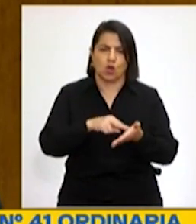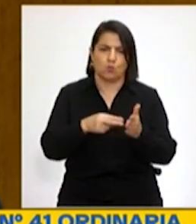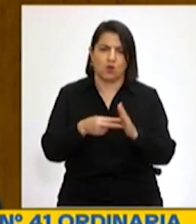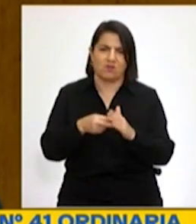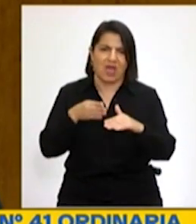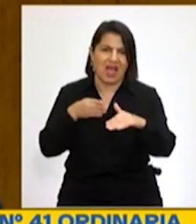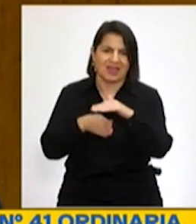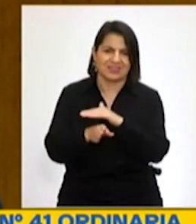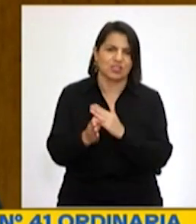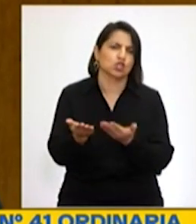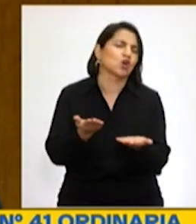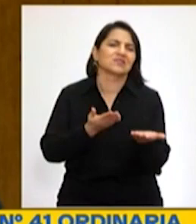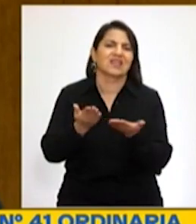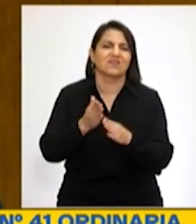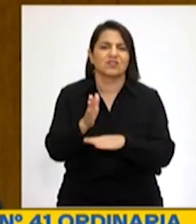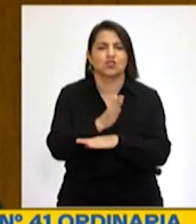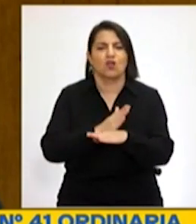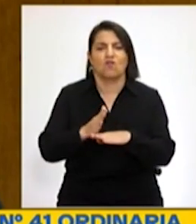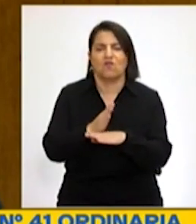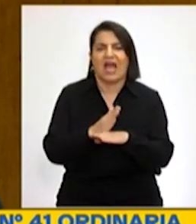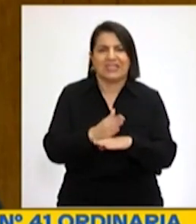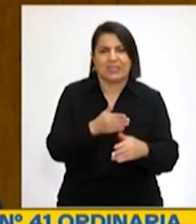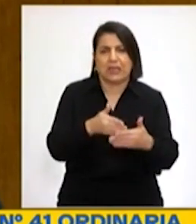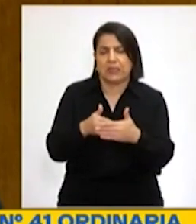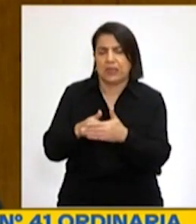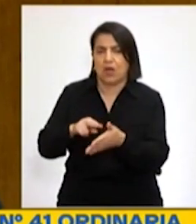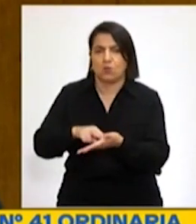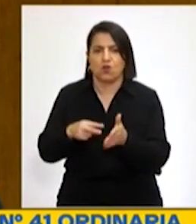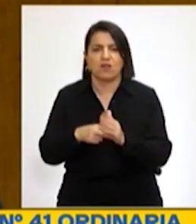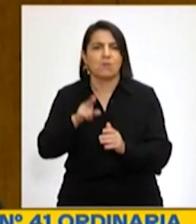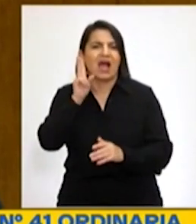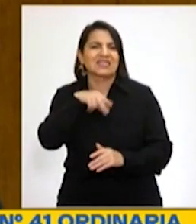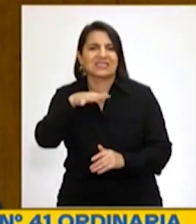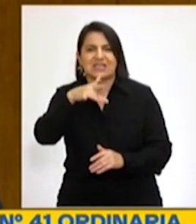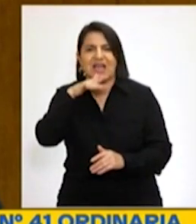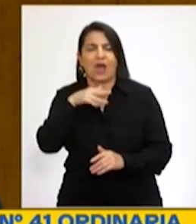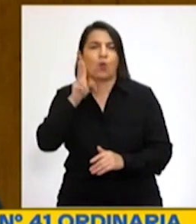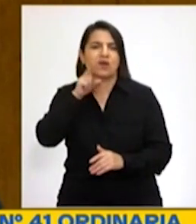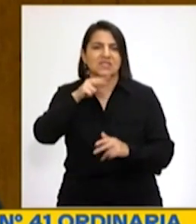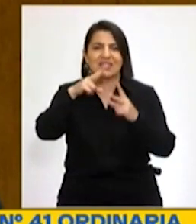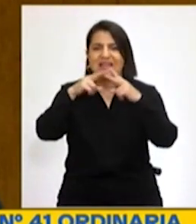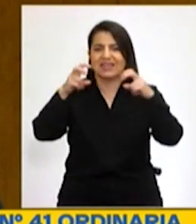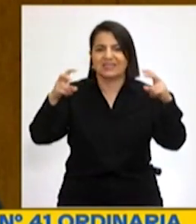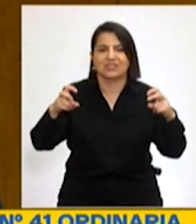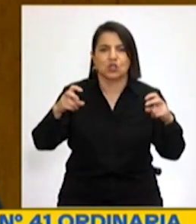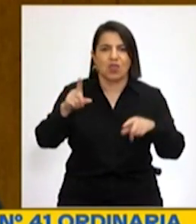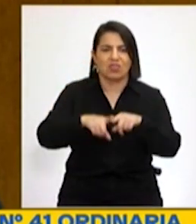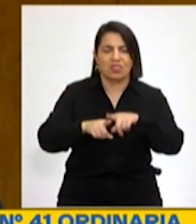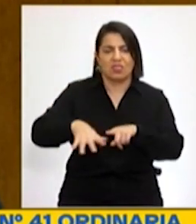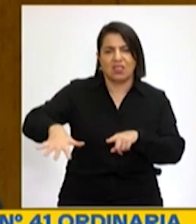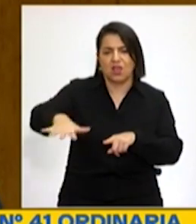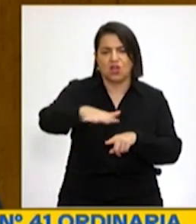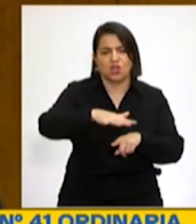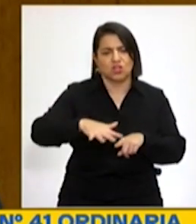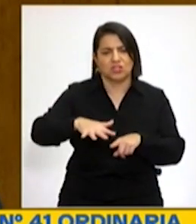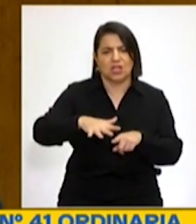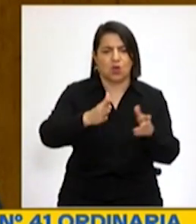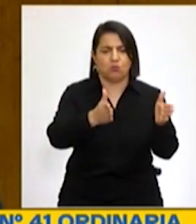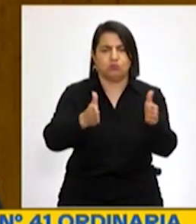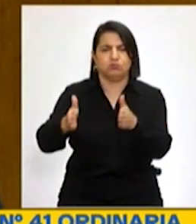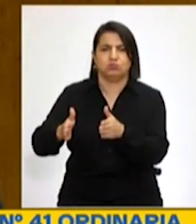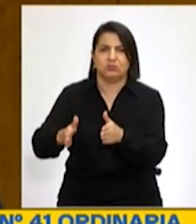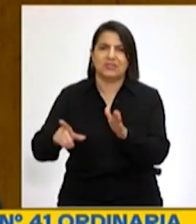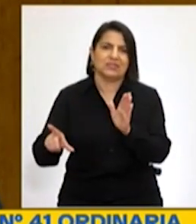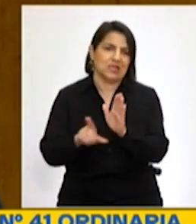acceso a servicios básicos esenciales sin suministros de agua sin suministros de Electricidad o sea loteos absolutamente irregulares